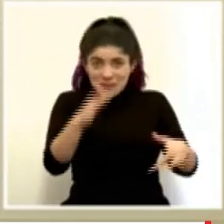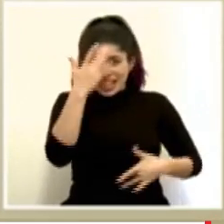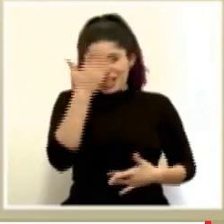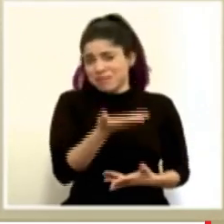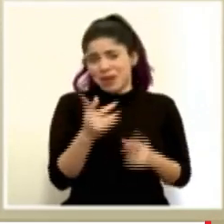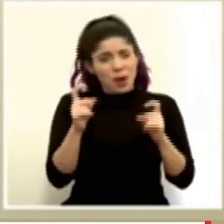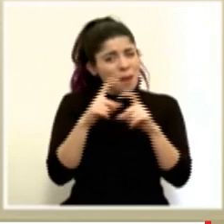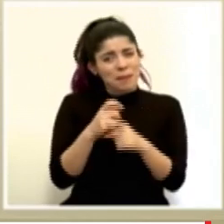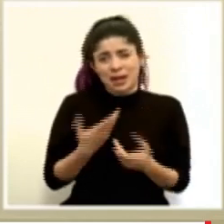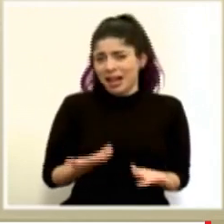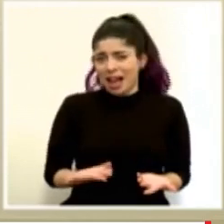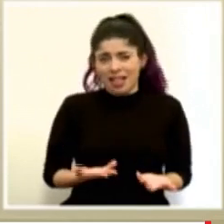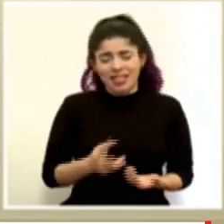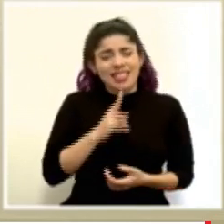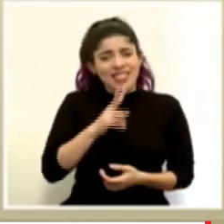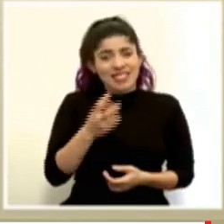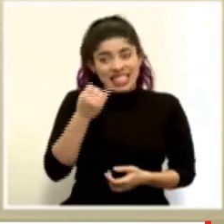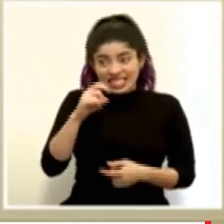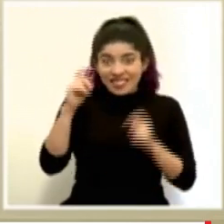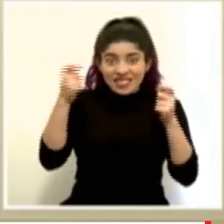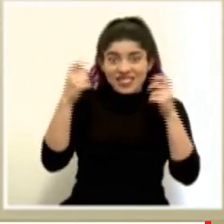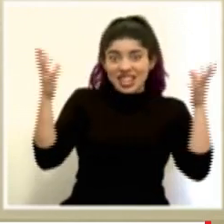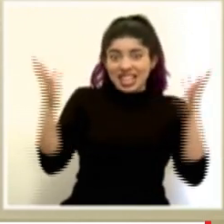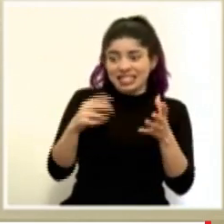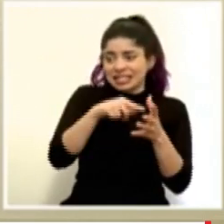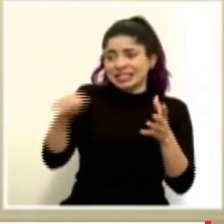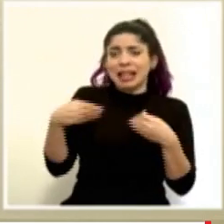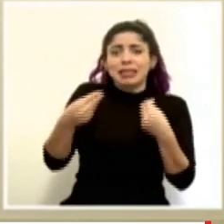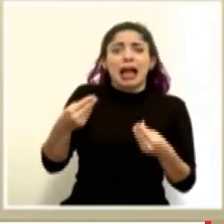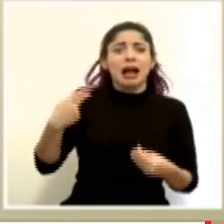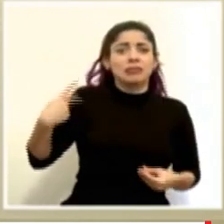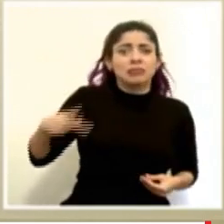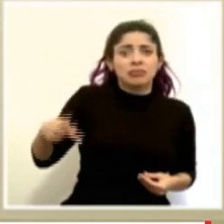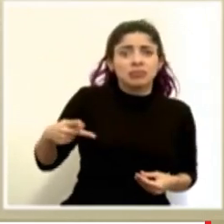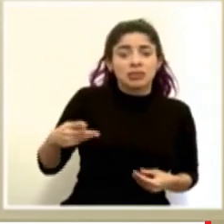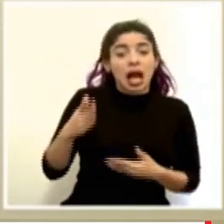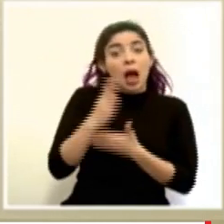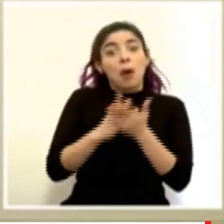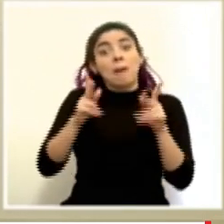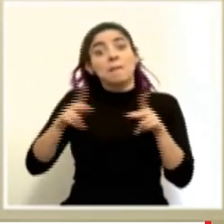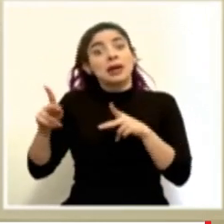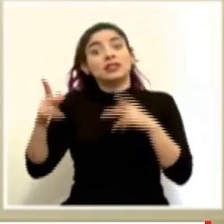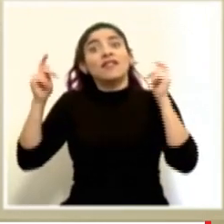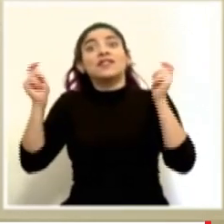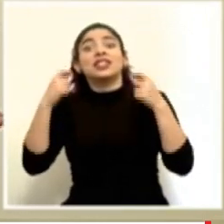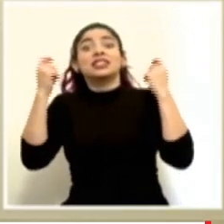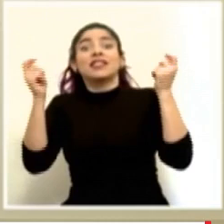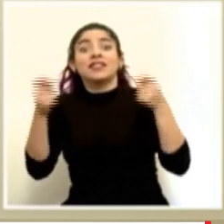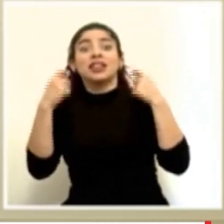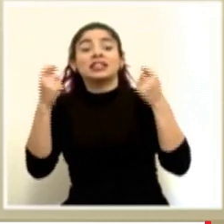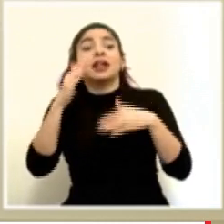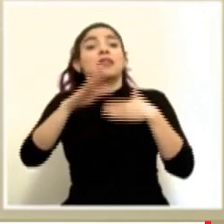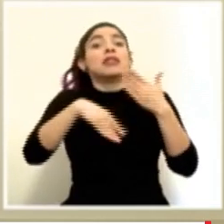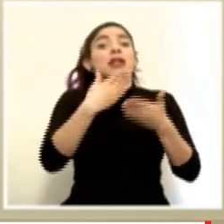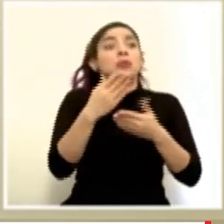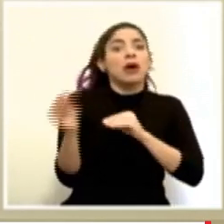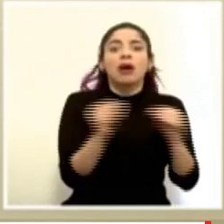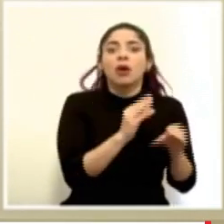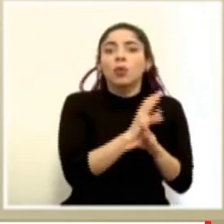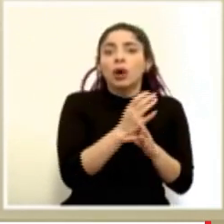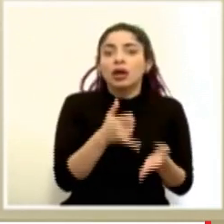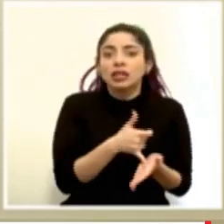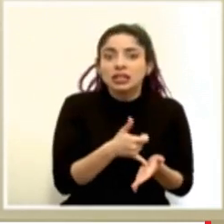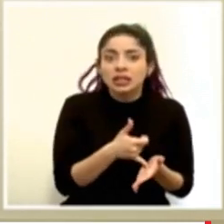muy complicado, o sea, es de verdad exponer a las personas que llegan ahí, y lamentablemente hay personas que han estado en fiestas y han estado después en cuidados